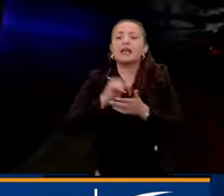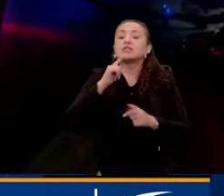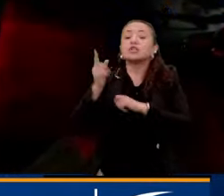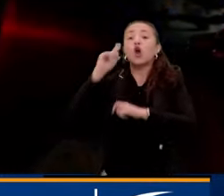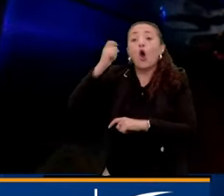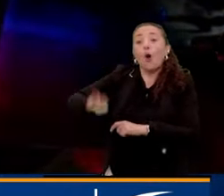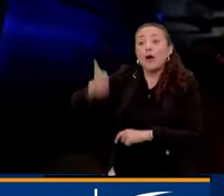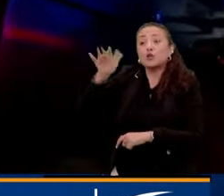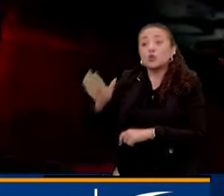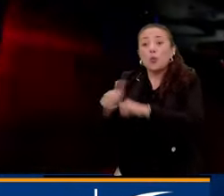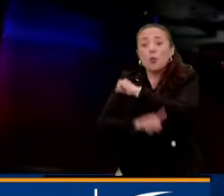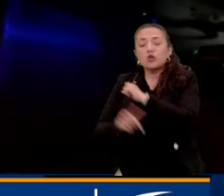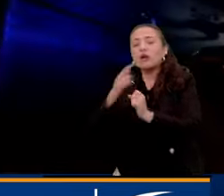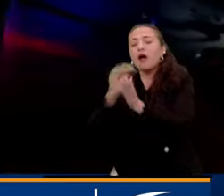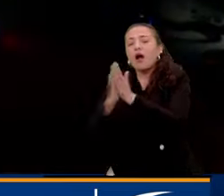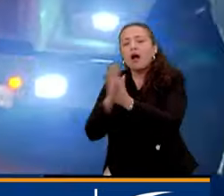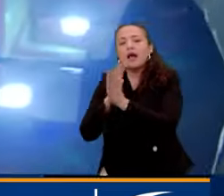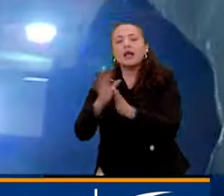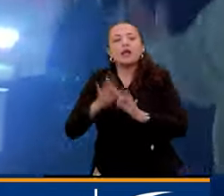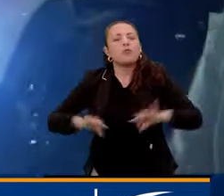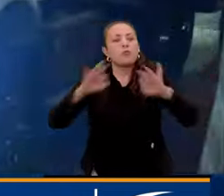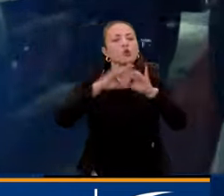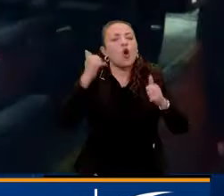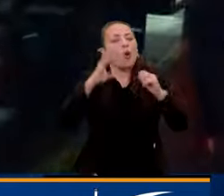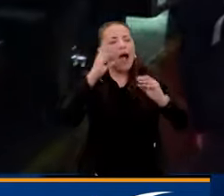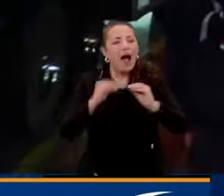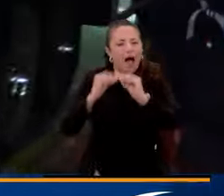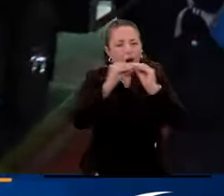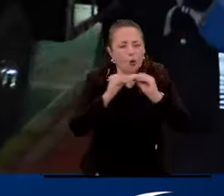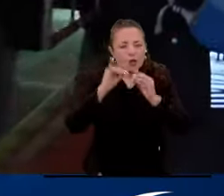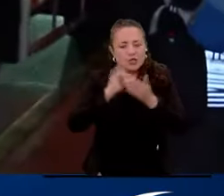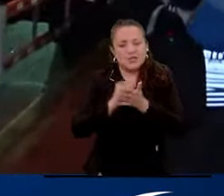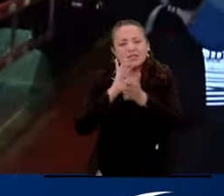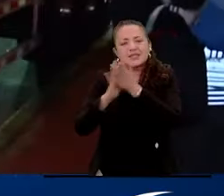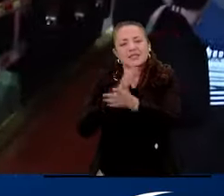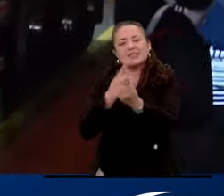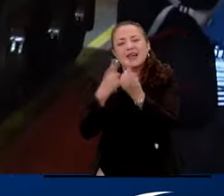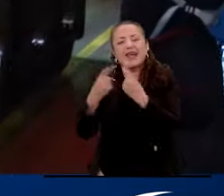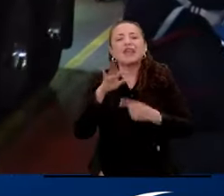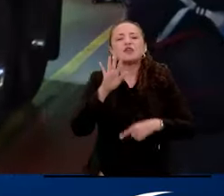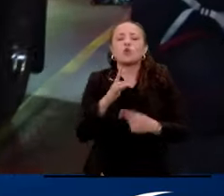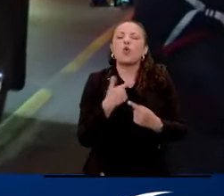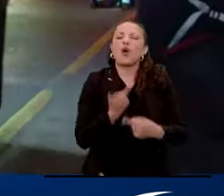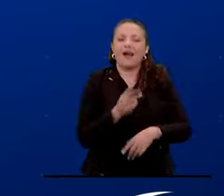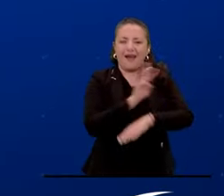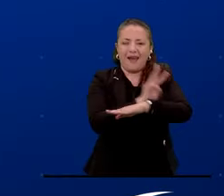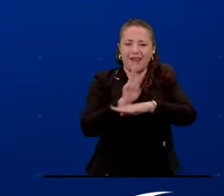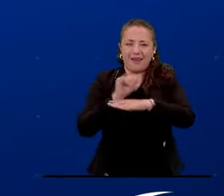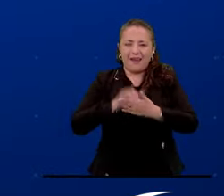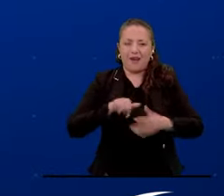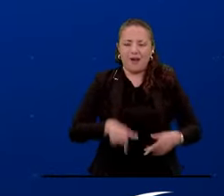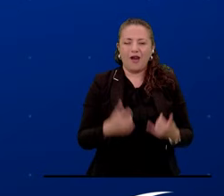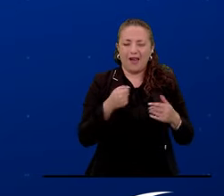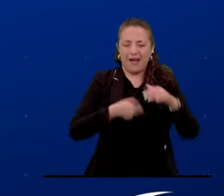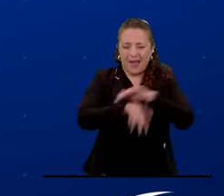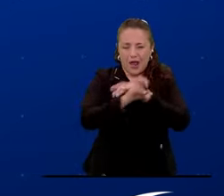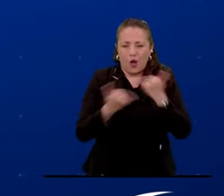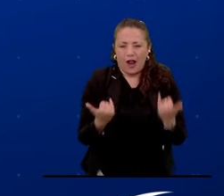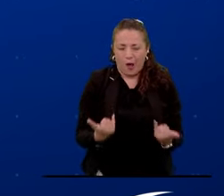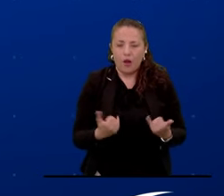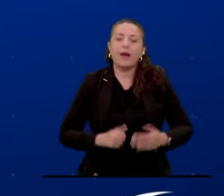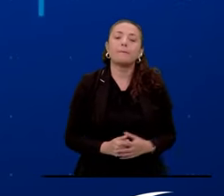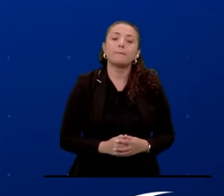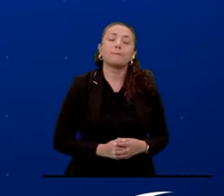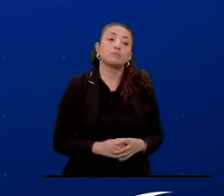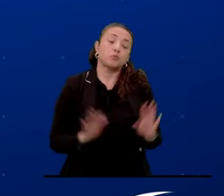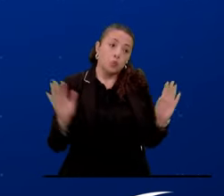Los acuerdos que sacan firmados Aquí está lo que nos dijo el gobernador en diálogo con noticias caracola ahora y bueno por